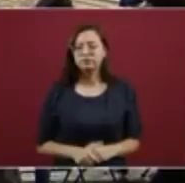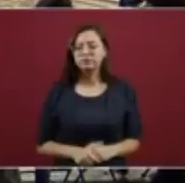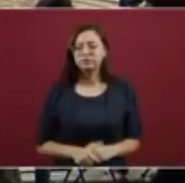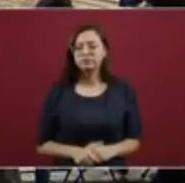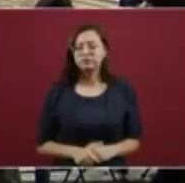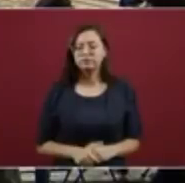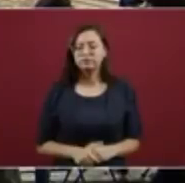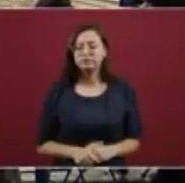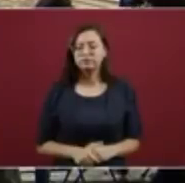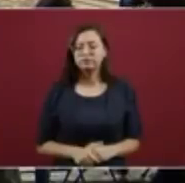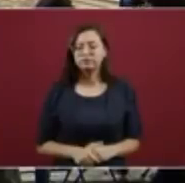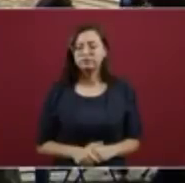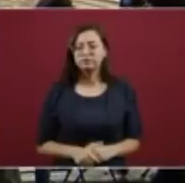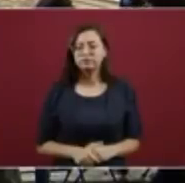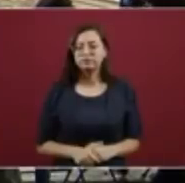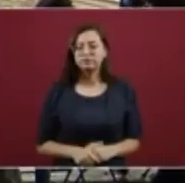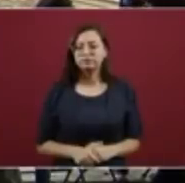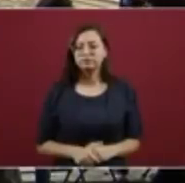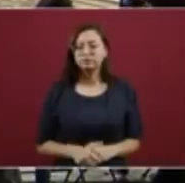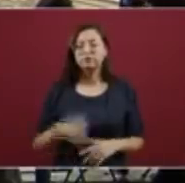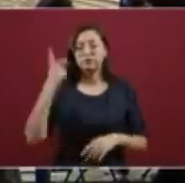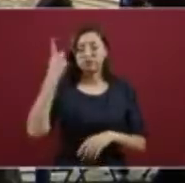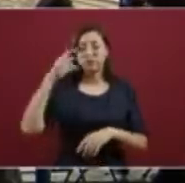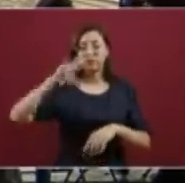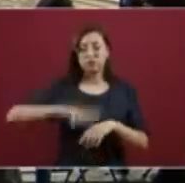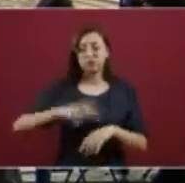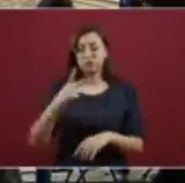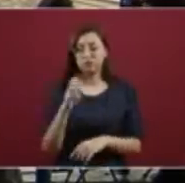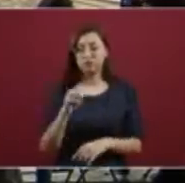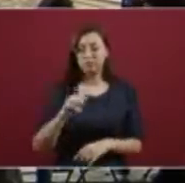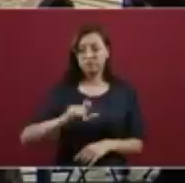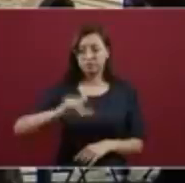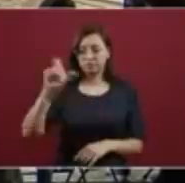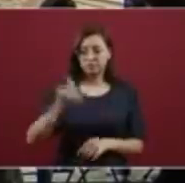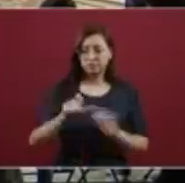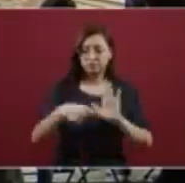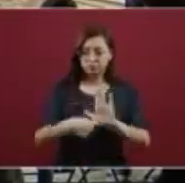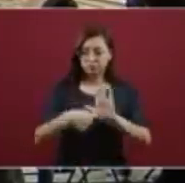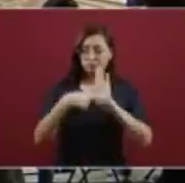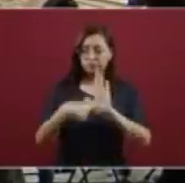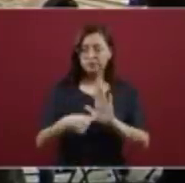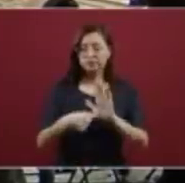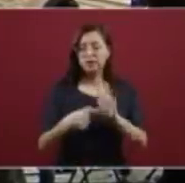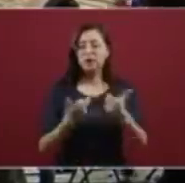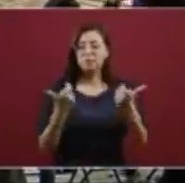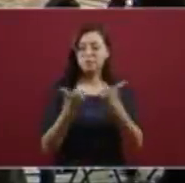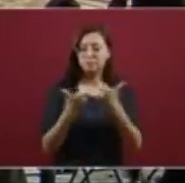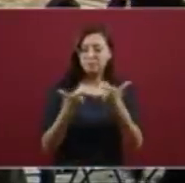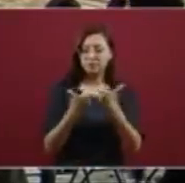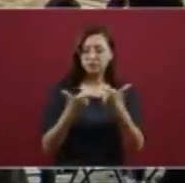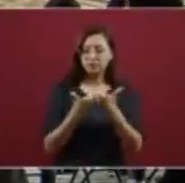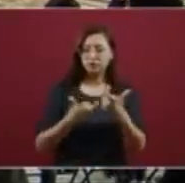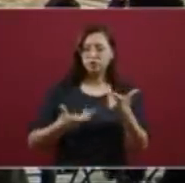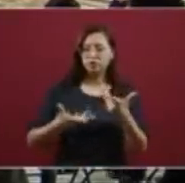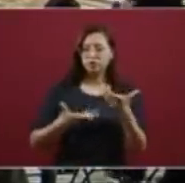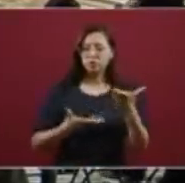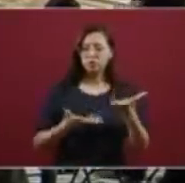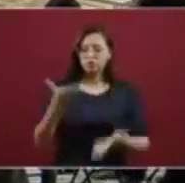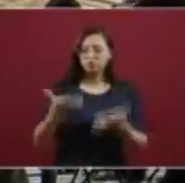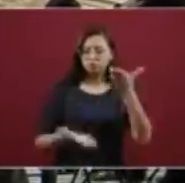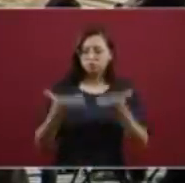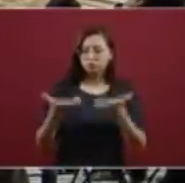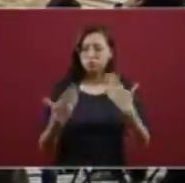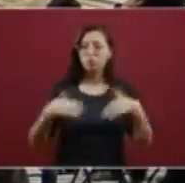Va el director de Pemex a mostrar cómo se maneja el precio, cómo está soportado en